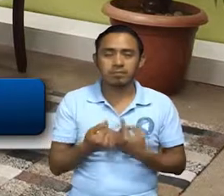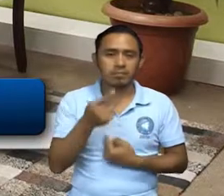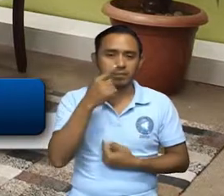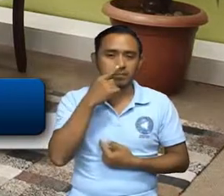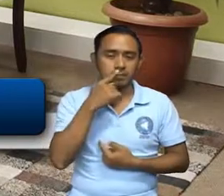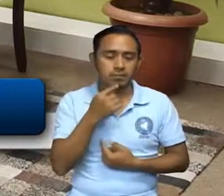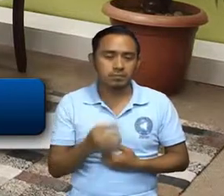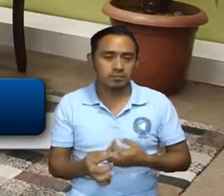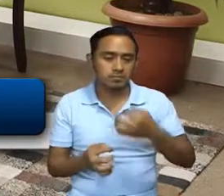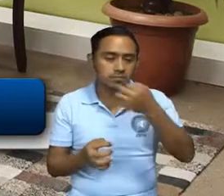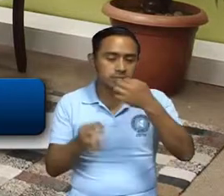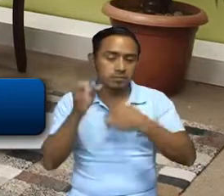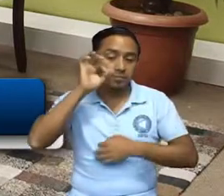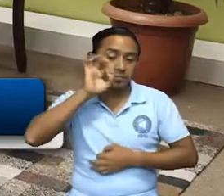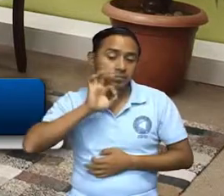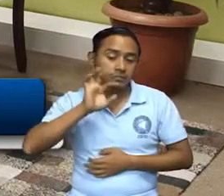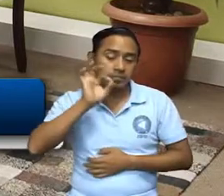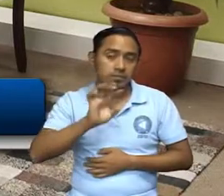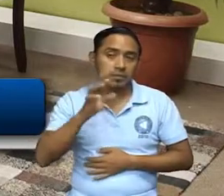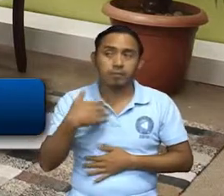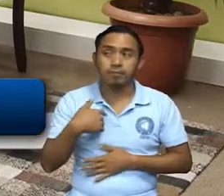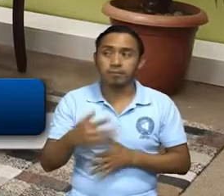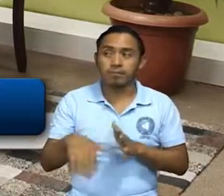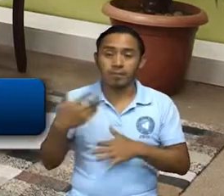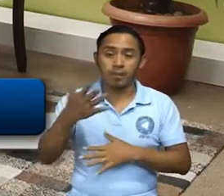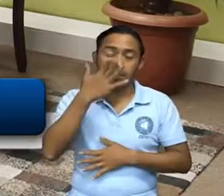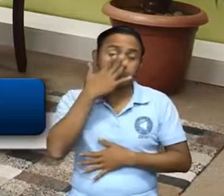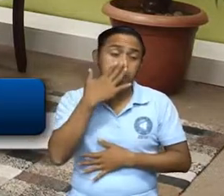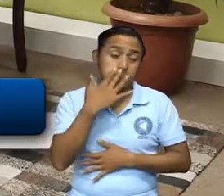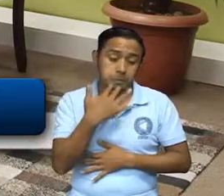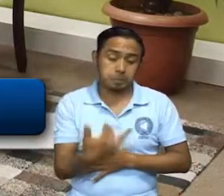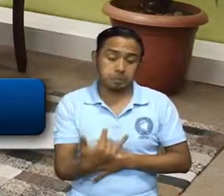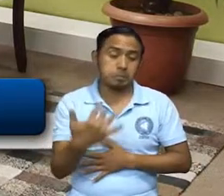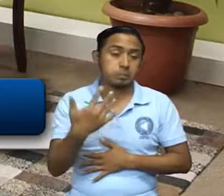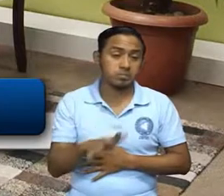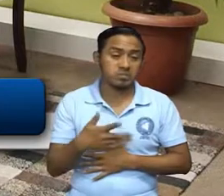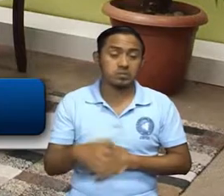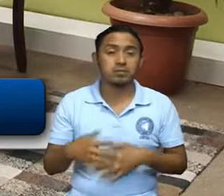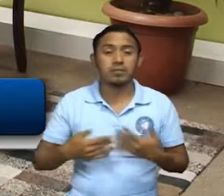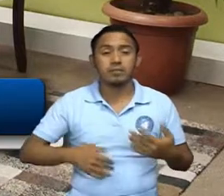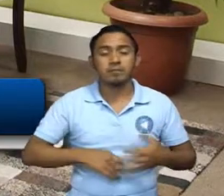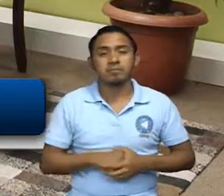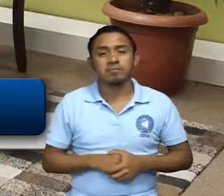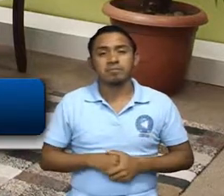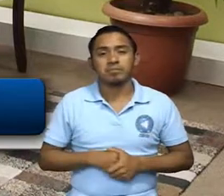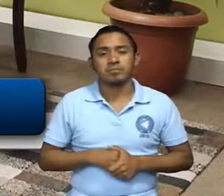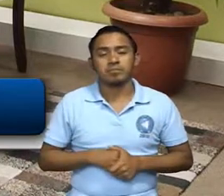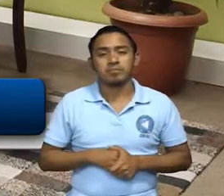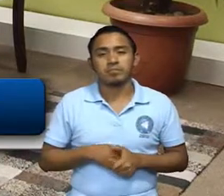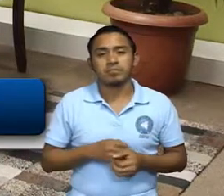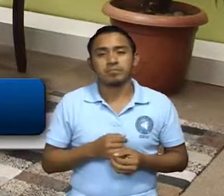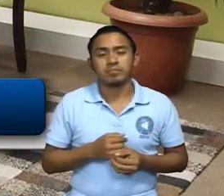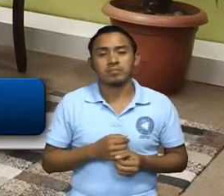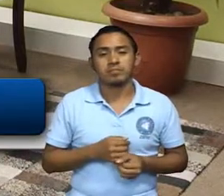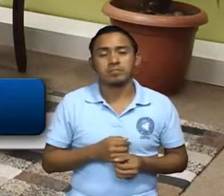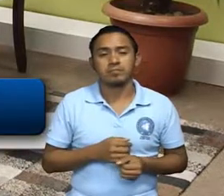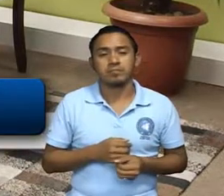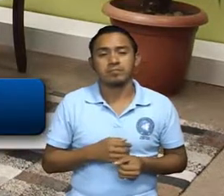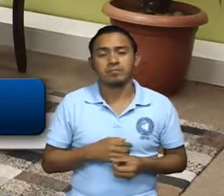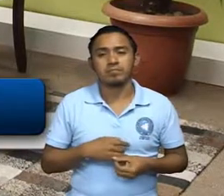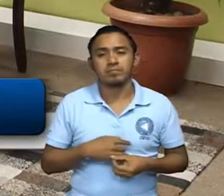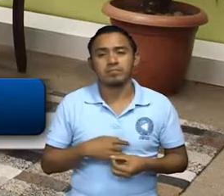de poco a poco, ¿ya? Pero algunas veces son sangrados que te da hasta miedo. Generalmente los sangrados, que